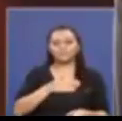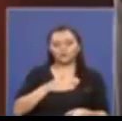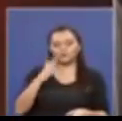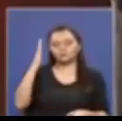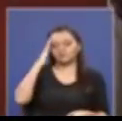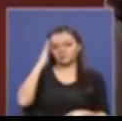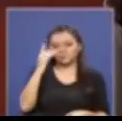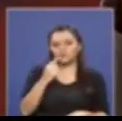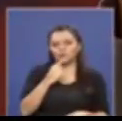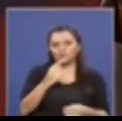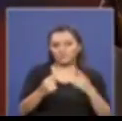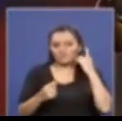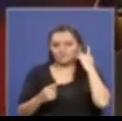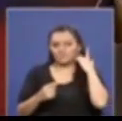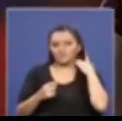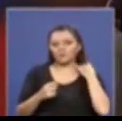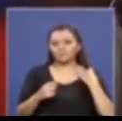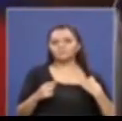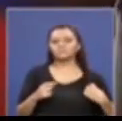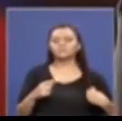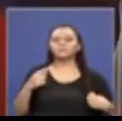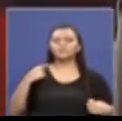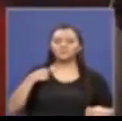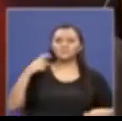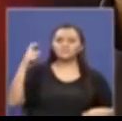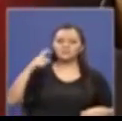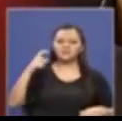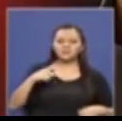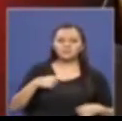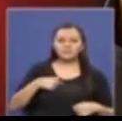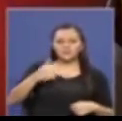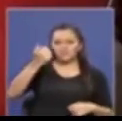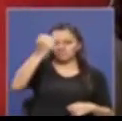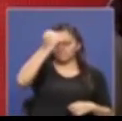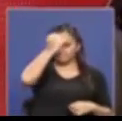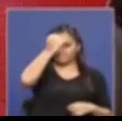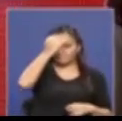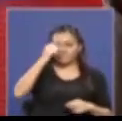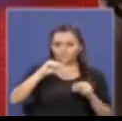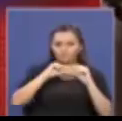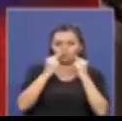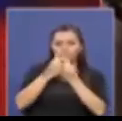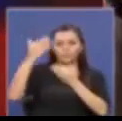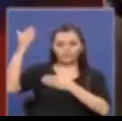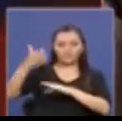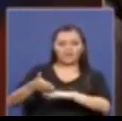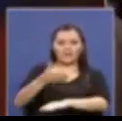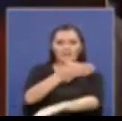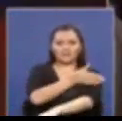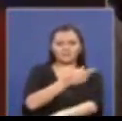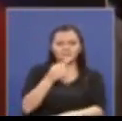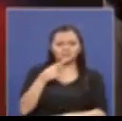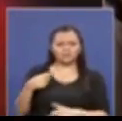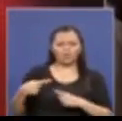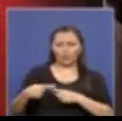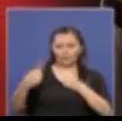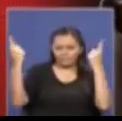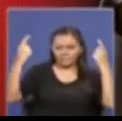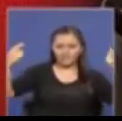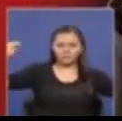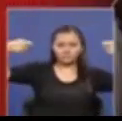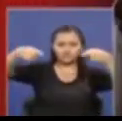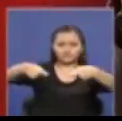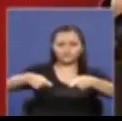dicho esto, pero es necesario siempre recordarlo. La torpeza del neoliberalismo. Ellos están contra los subsidios.